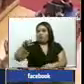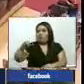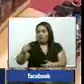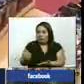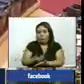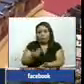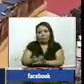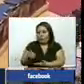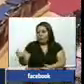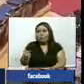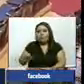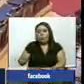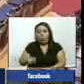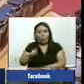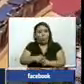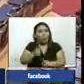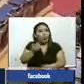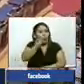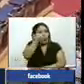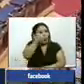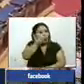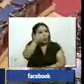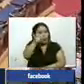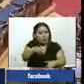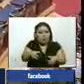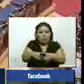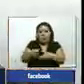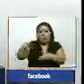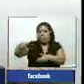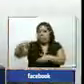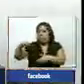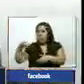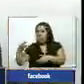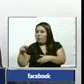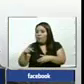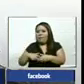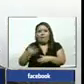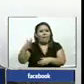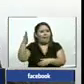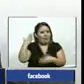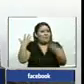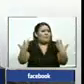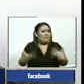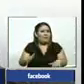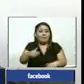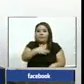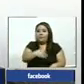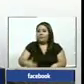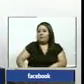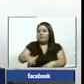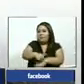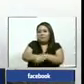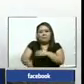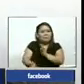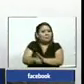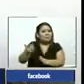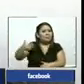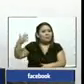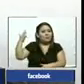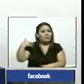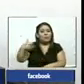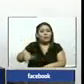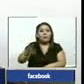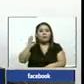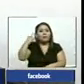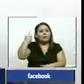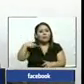Pública, uno de los dirigentes más jóvenes del Partido de Concertación Nacional, que ya había presidido la Asamblea Legislativa en varios periodos por el dirigente